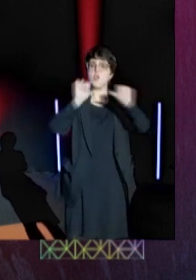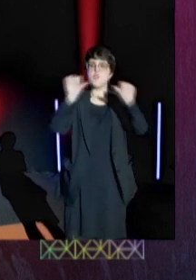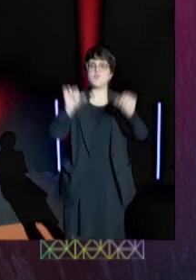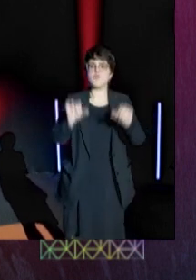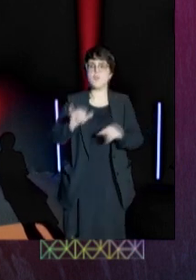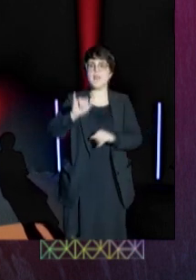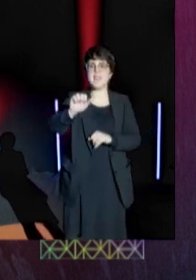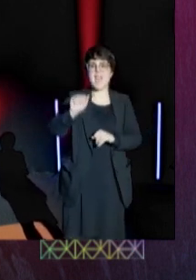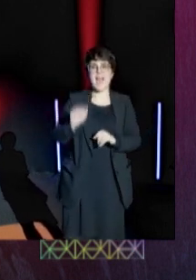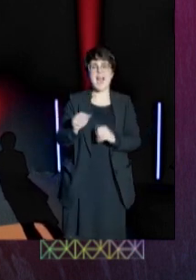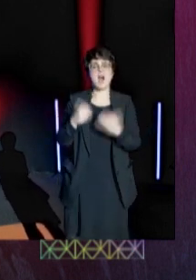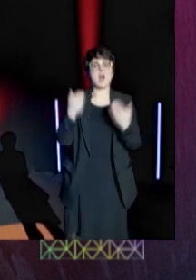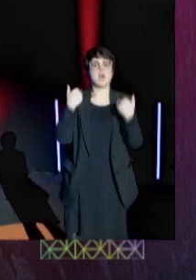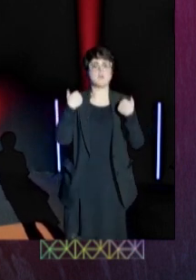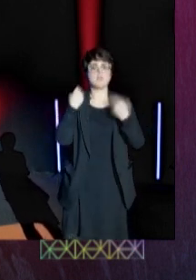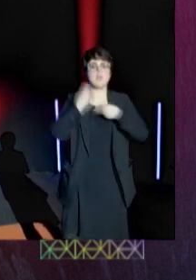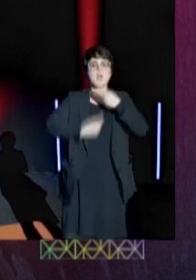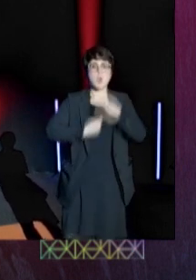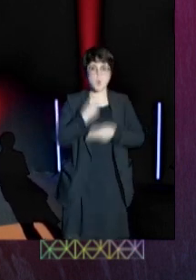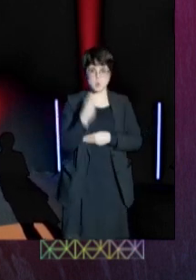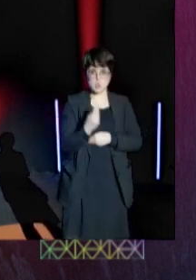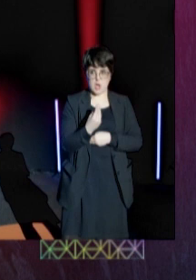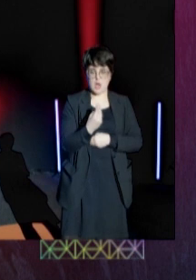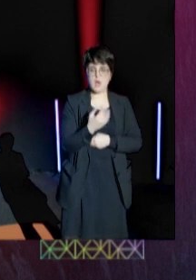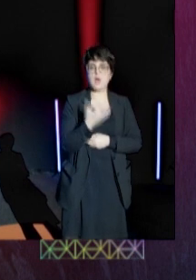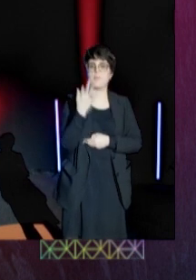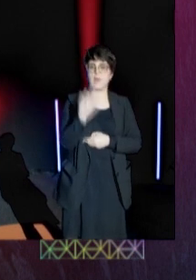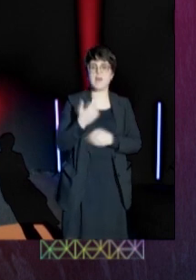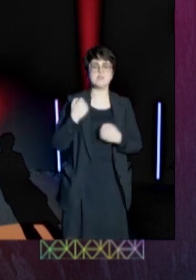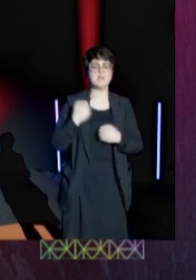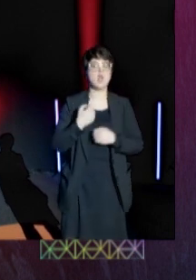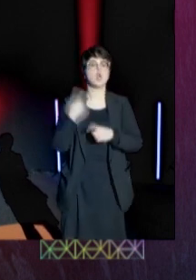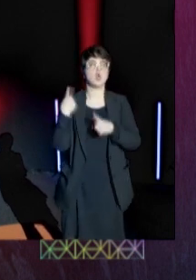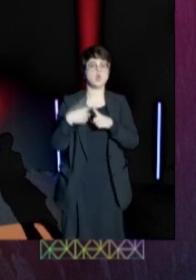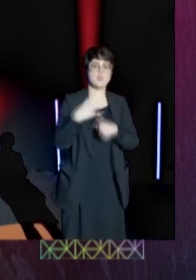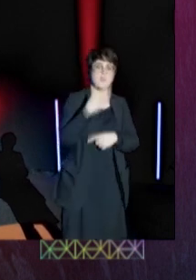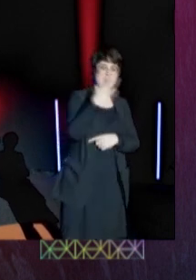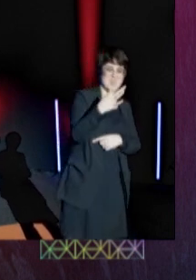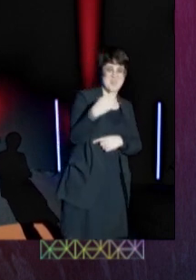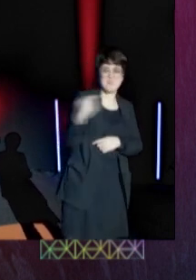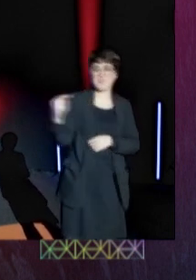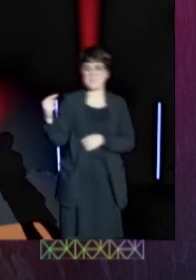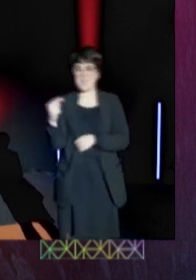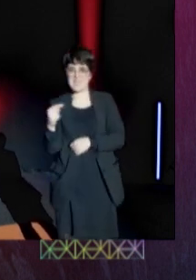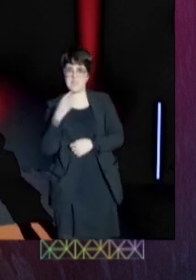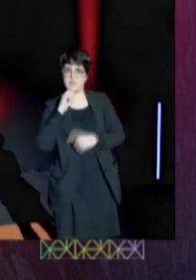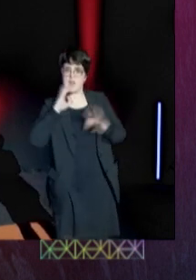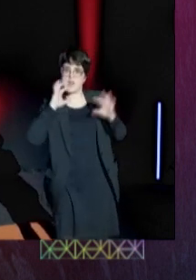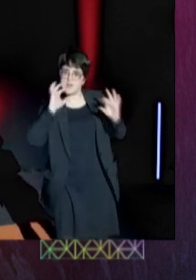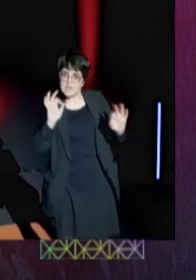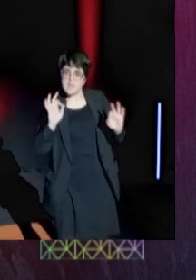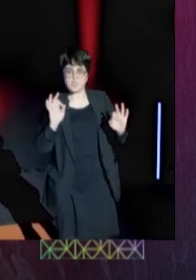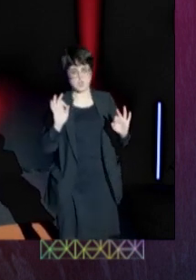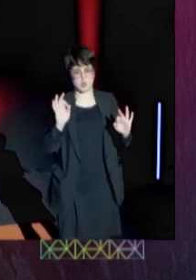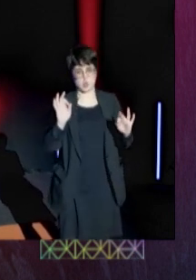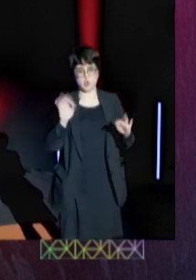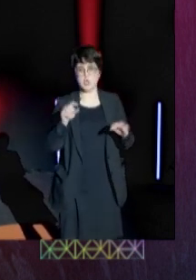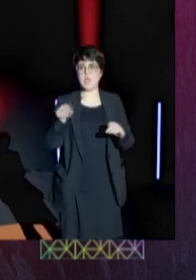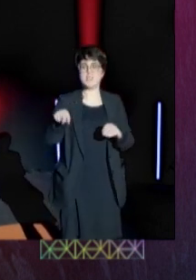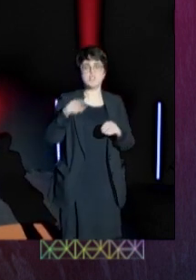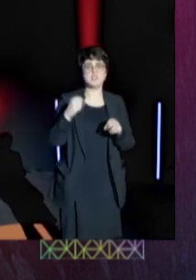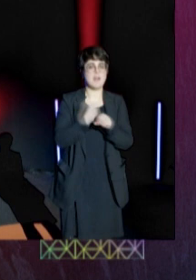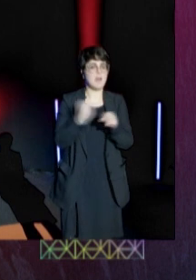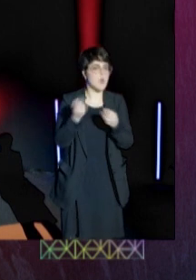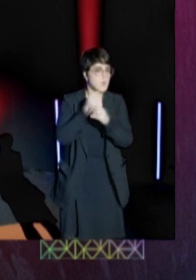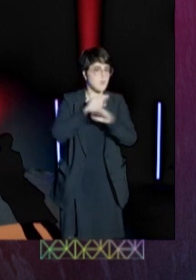Inteligencia artificial de sus potencialidades y de sus riesgos y creemos que esa es la mejor labor por digamos que podemos